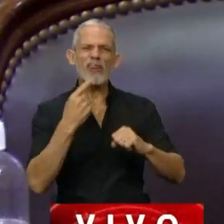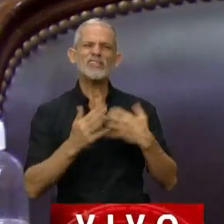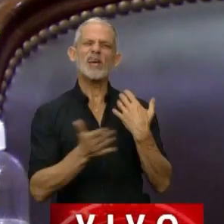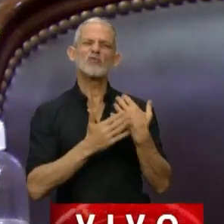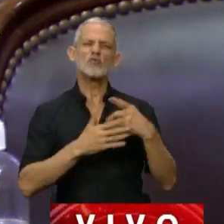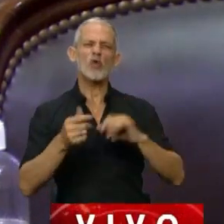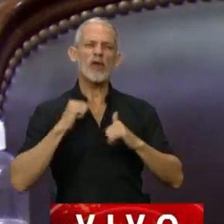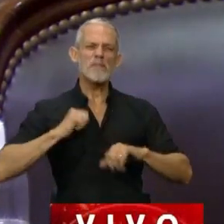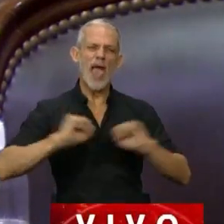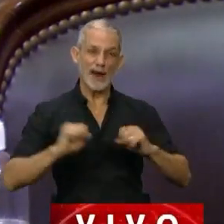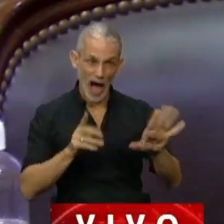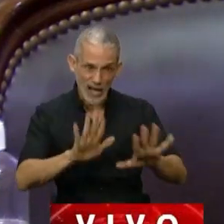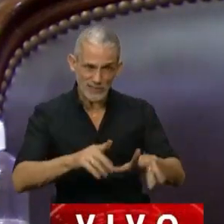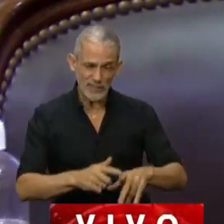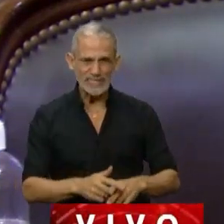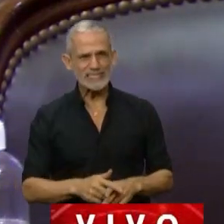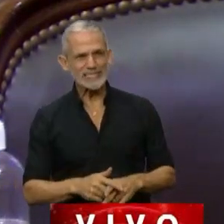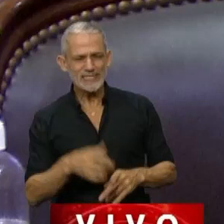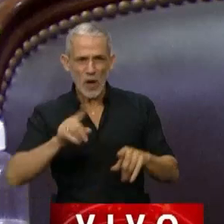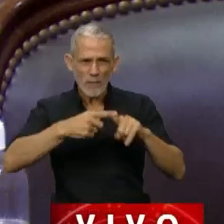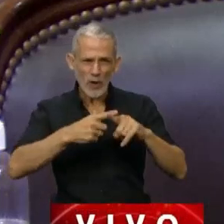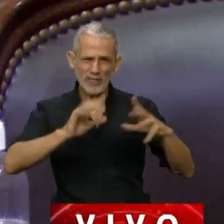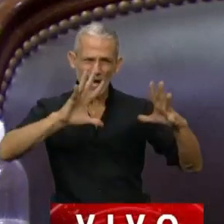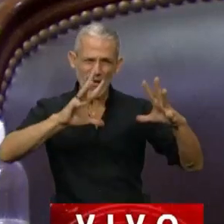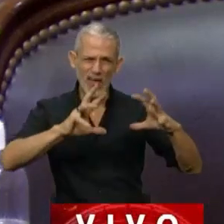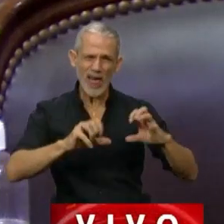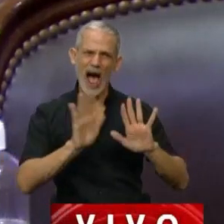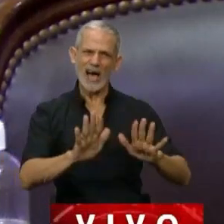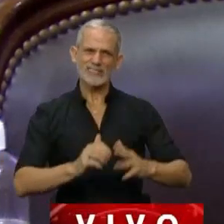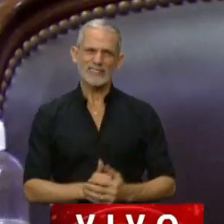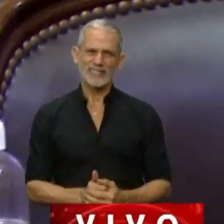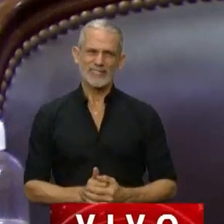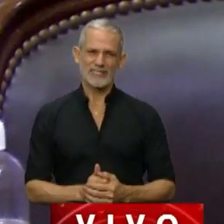mierda. Eso debilita la política.